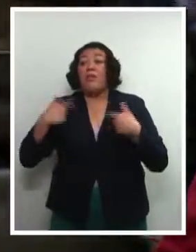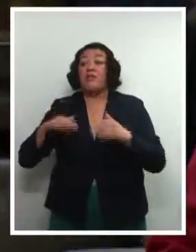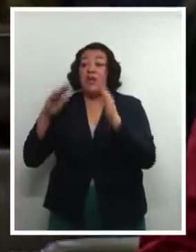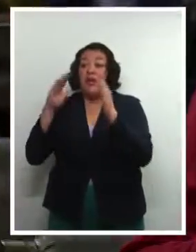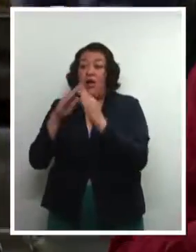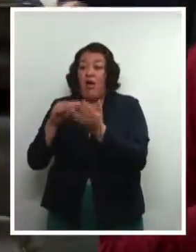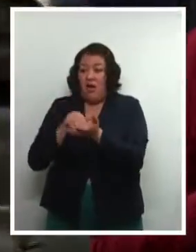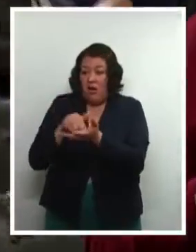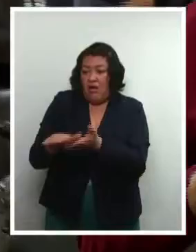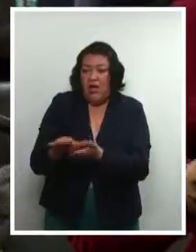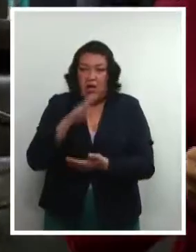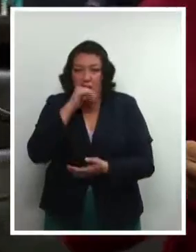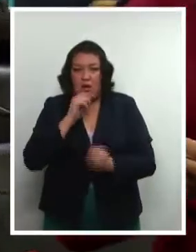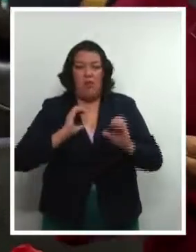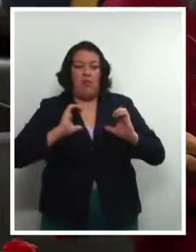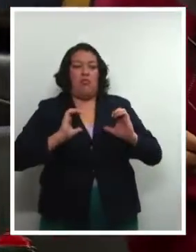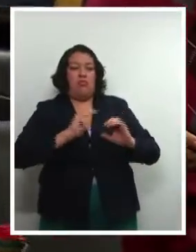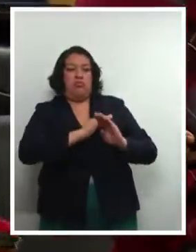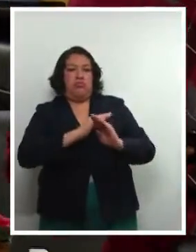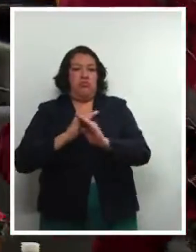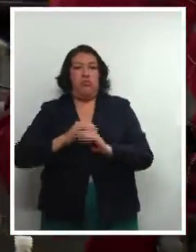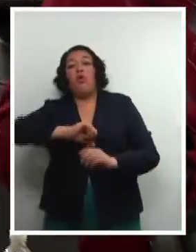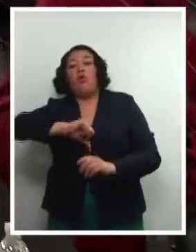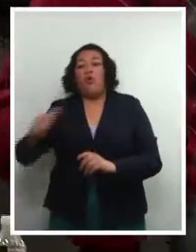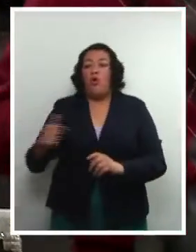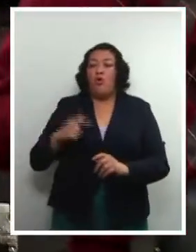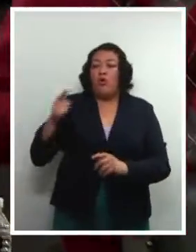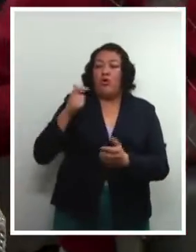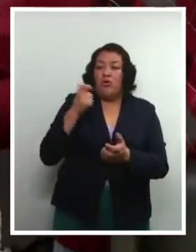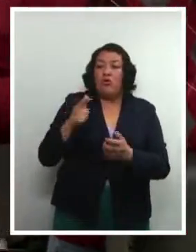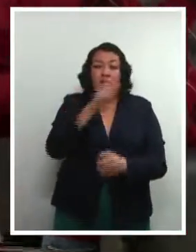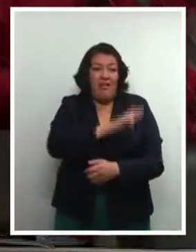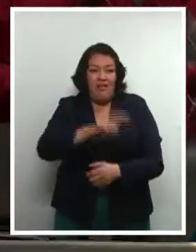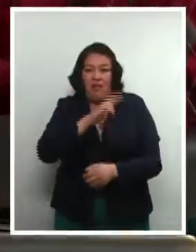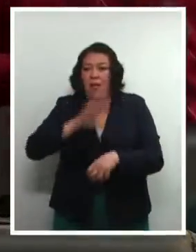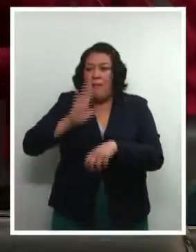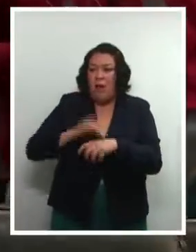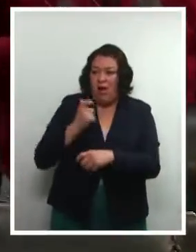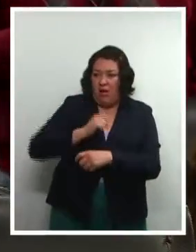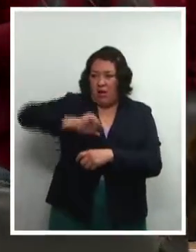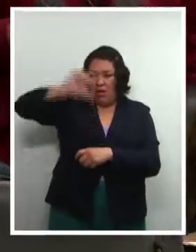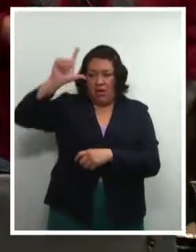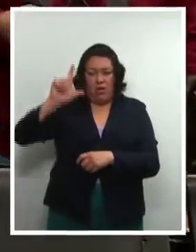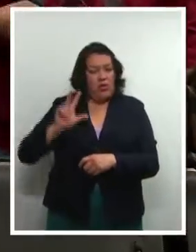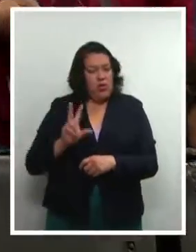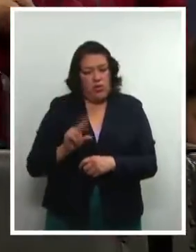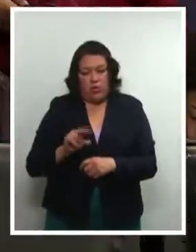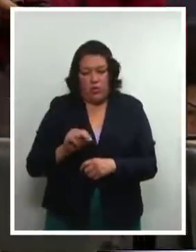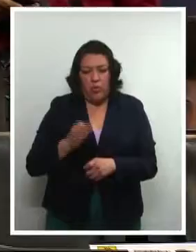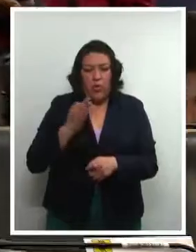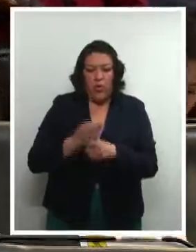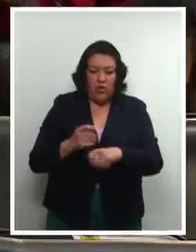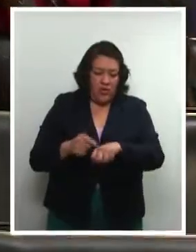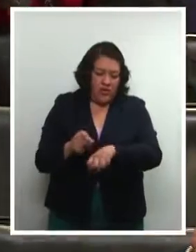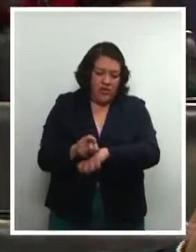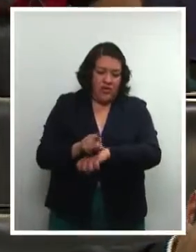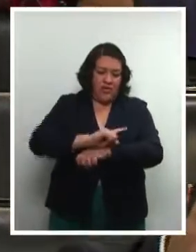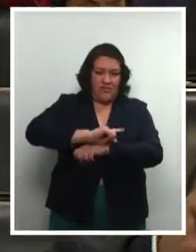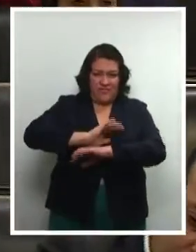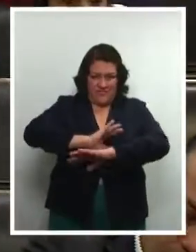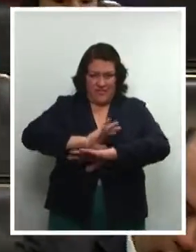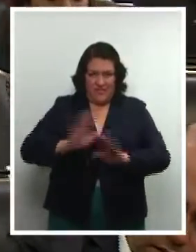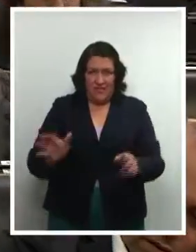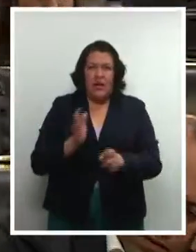forzoso y los aumentos desproporcionados de los alquileres. Está concluyendo el tiempo, así